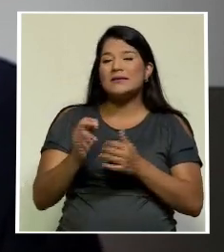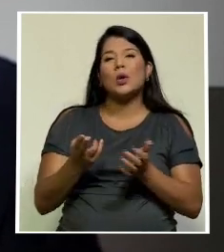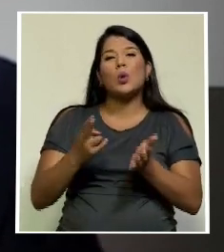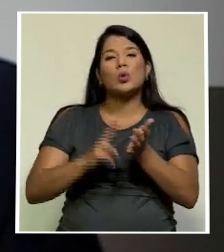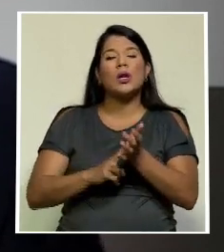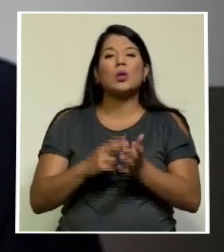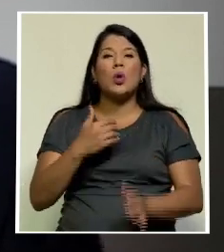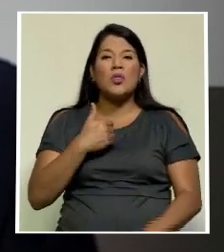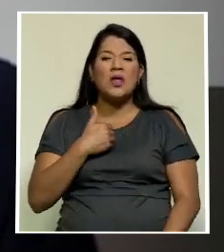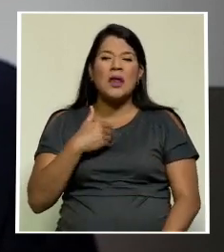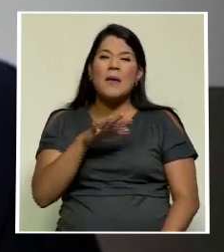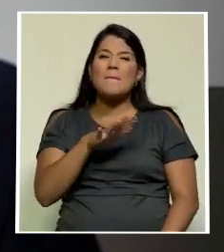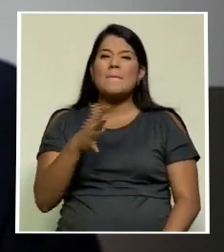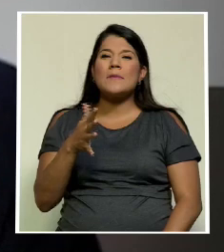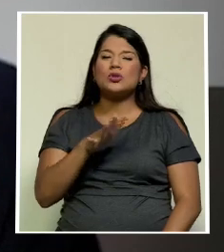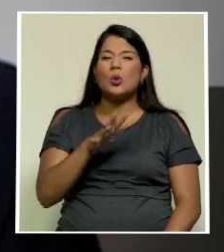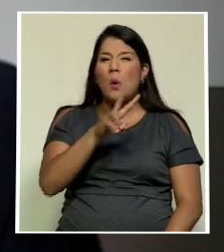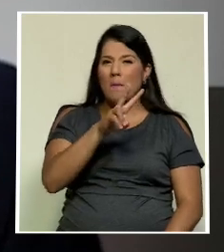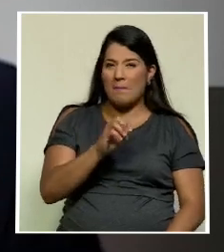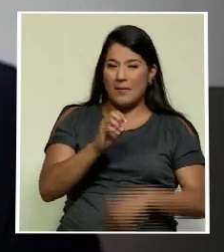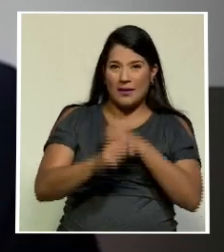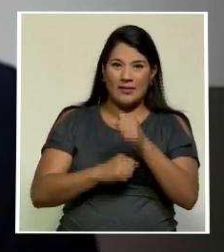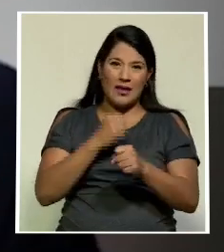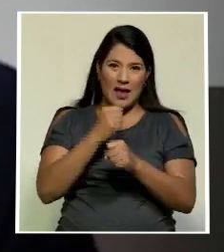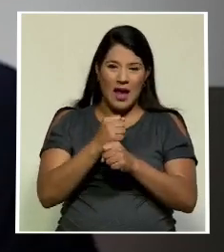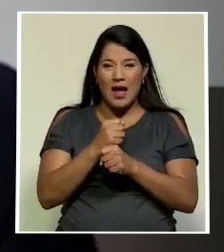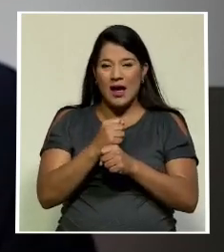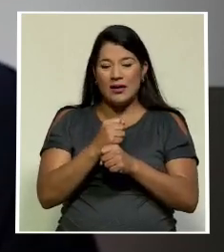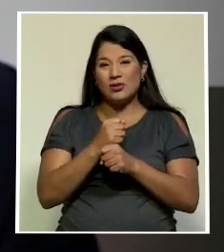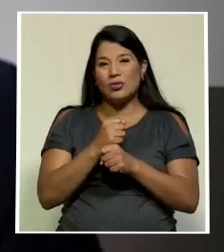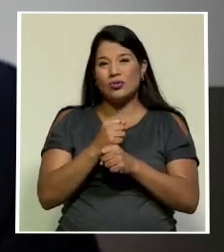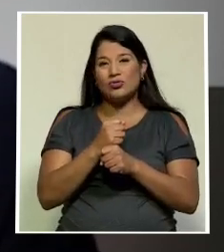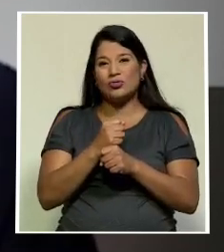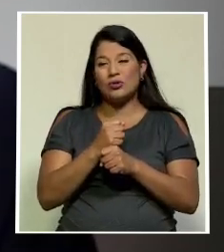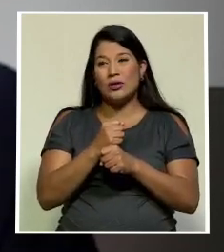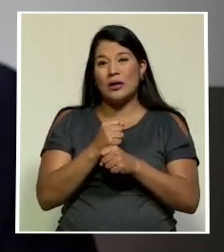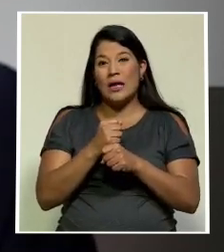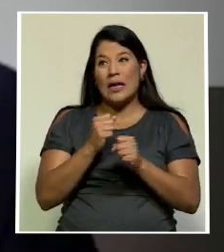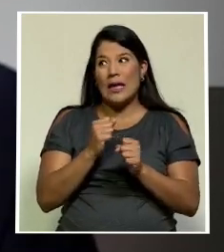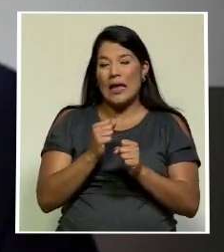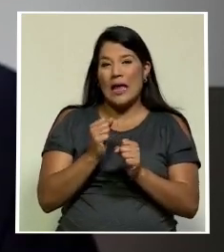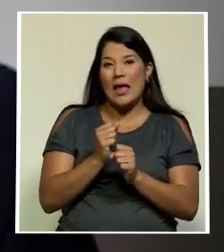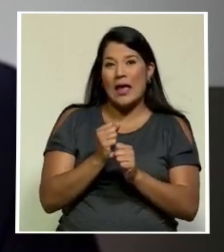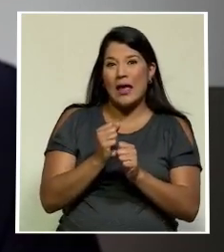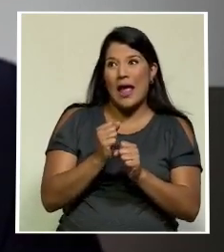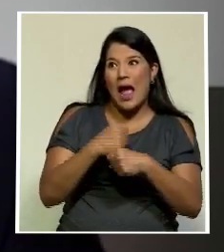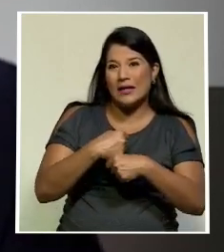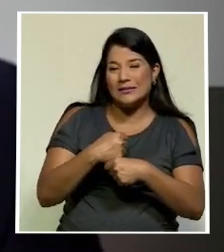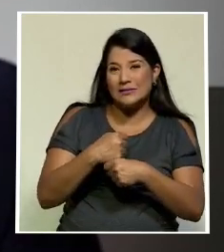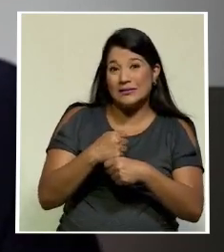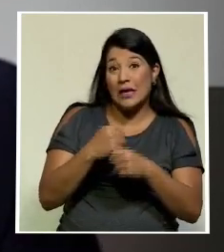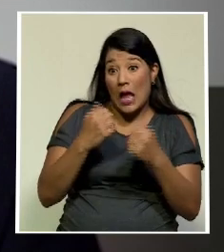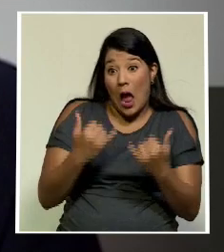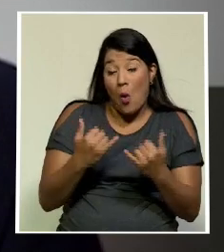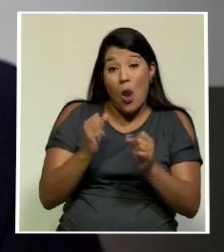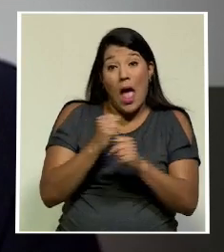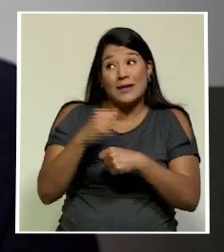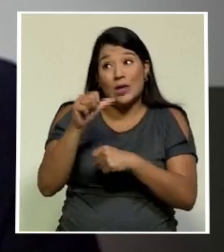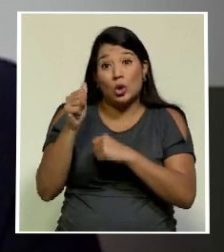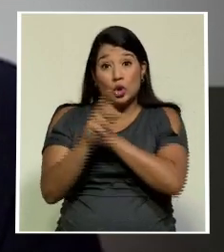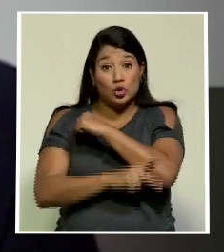tiene aproximadamente 20 años de estarse desarrollando en otros países de Latinoamérica. En Costa Rica tenemos